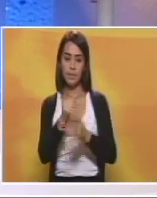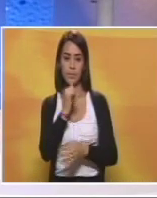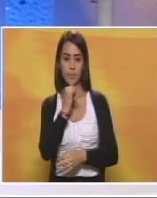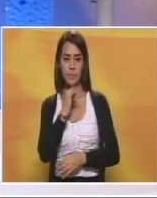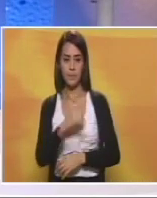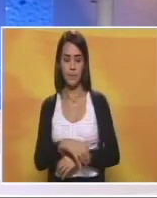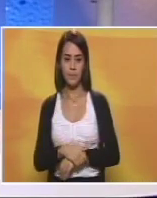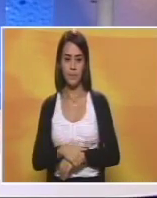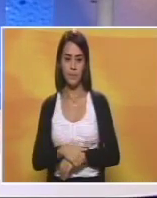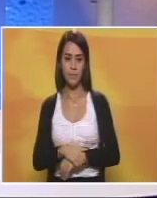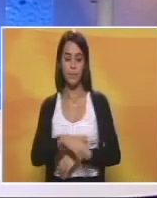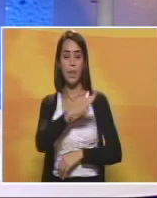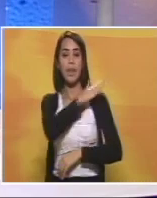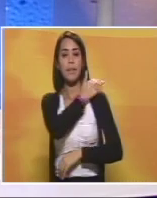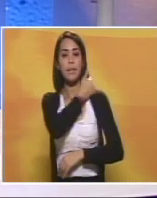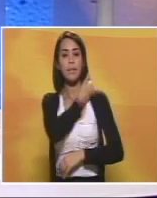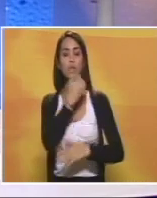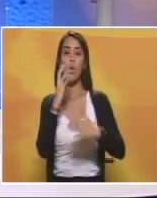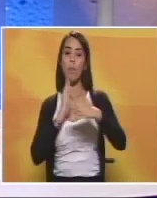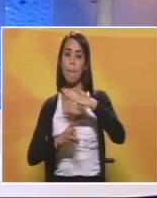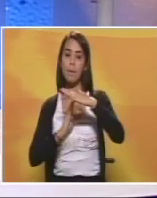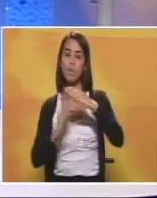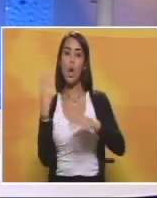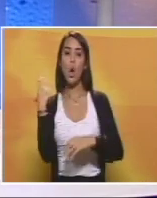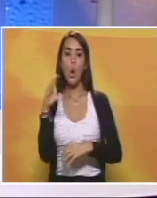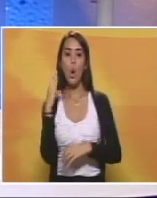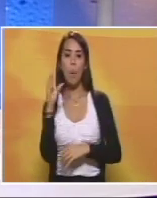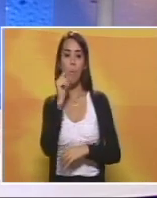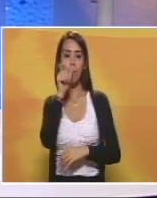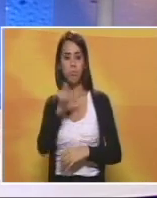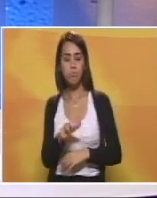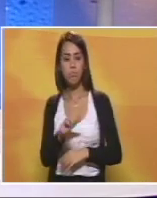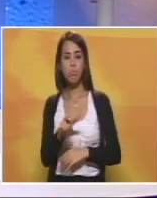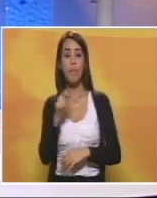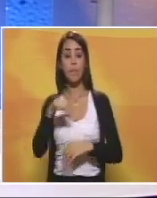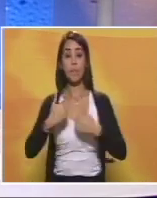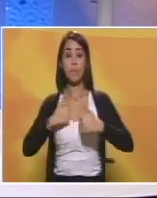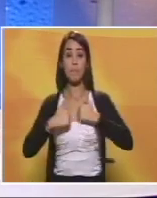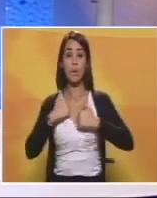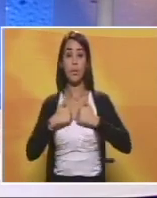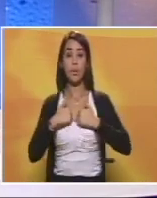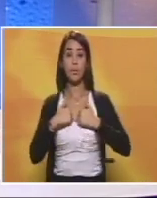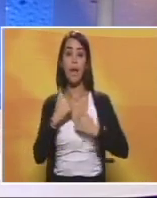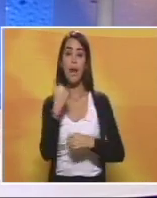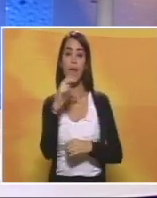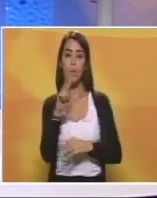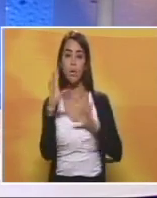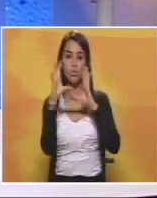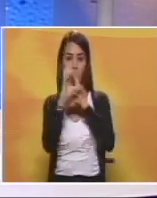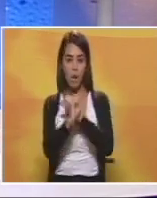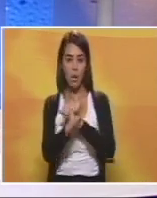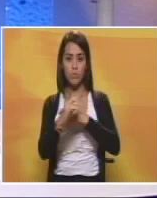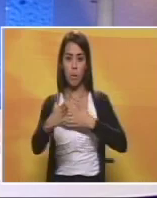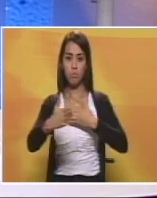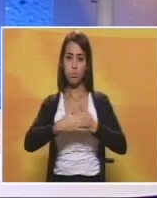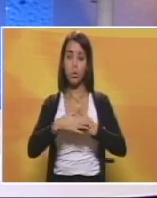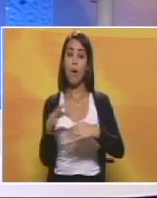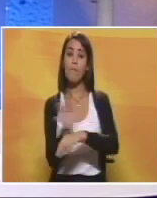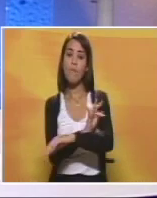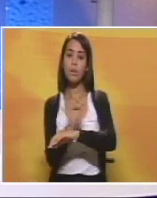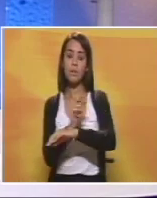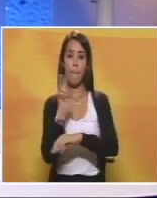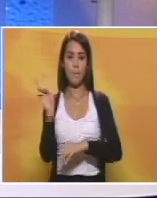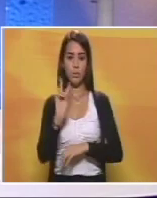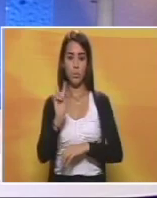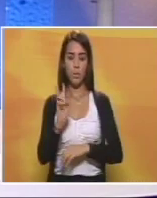calidez y el director de migración colombia cristian kruger anunció que desde este miércoles a las 12 de la noche se cerrará la frontera con venezuela